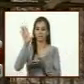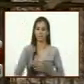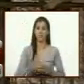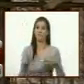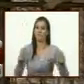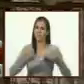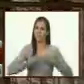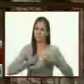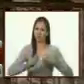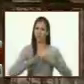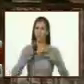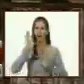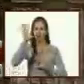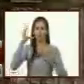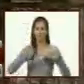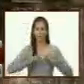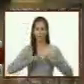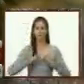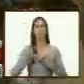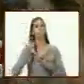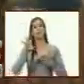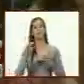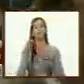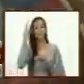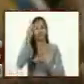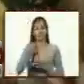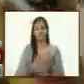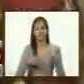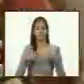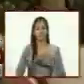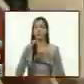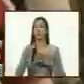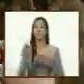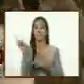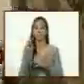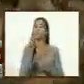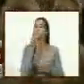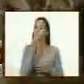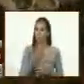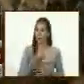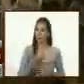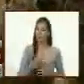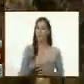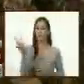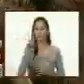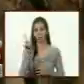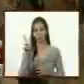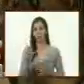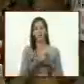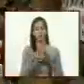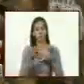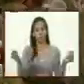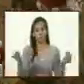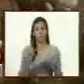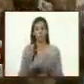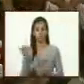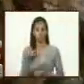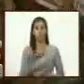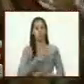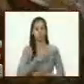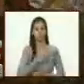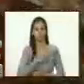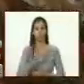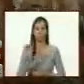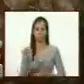viviente, de la patria viva, de la patria eterna, la Venezuela buena. La Venezuela de todos y de todas,